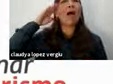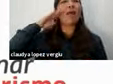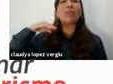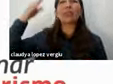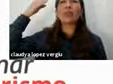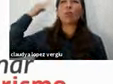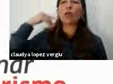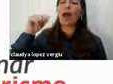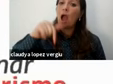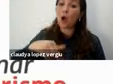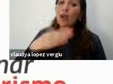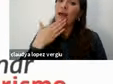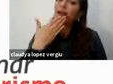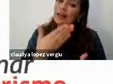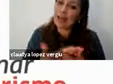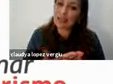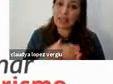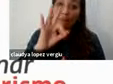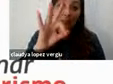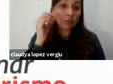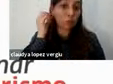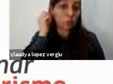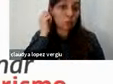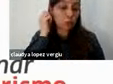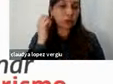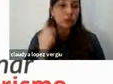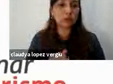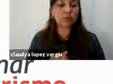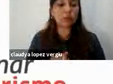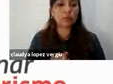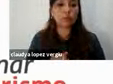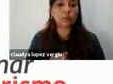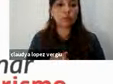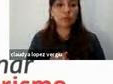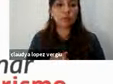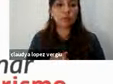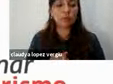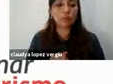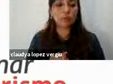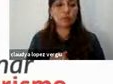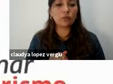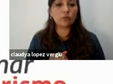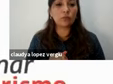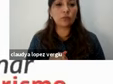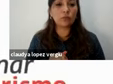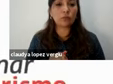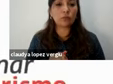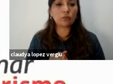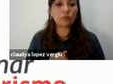estoy agradecida por esas tres mujeres y además tanto a Conservación Internacional, porque ellos